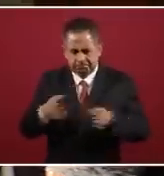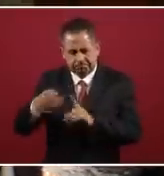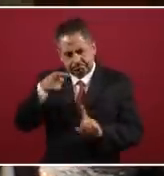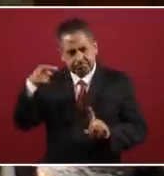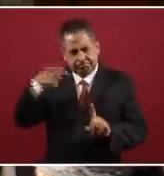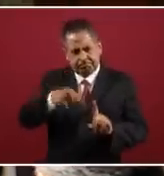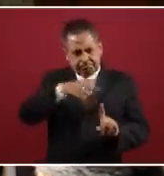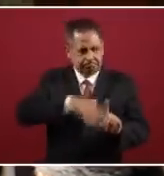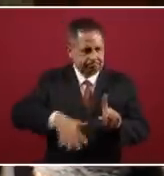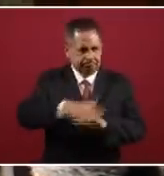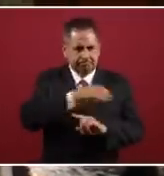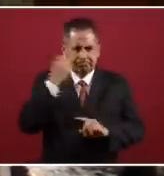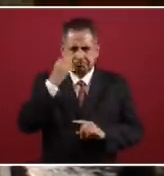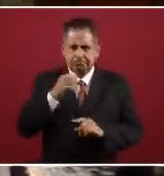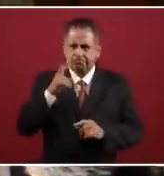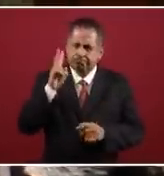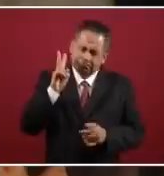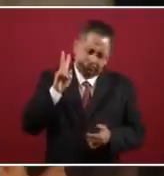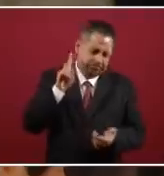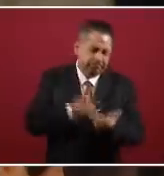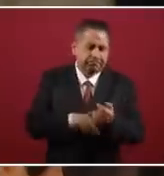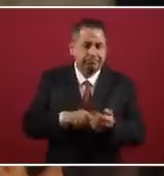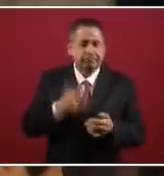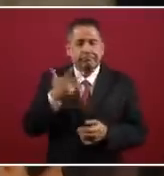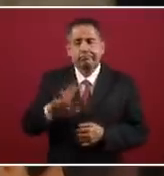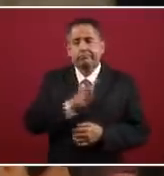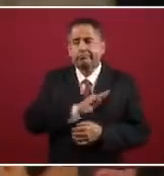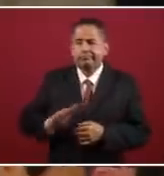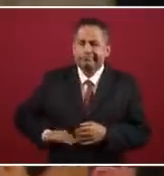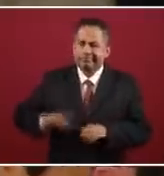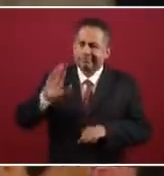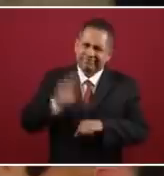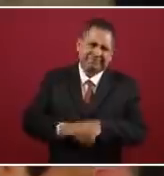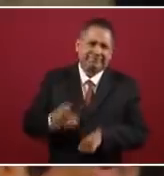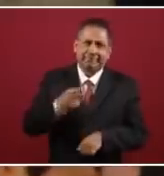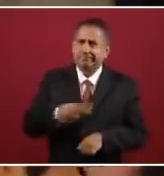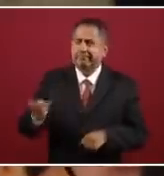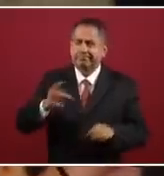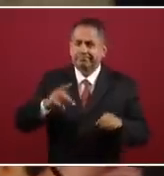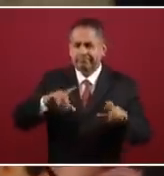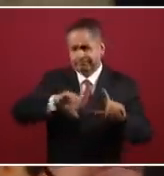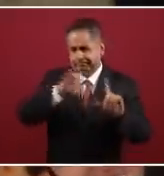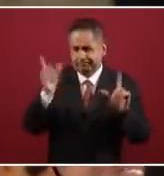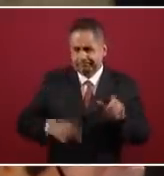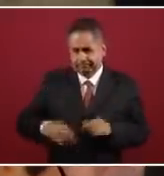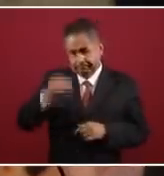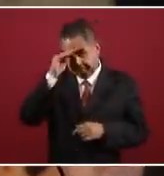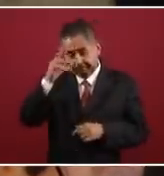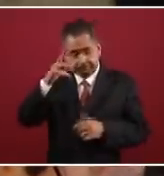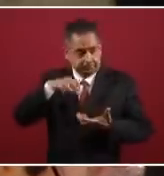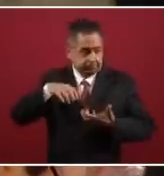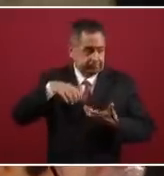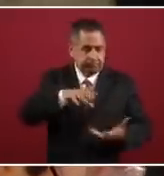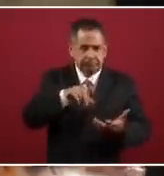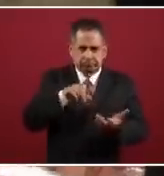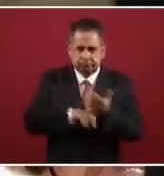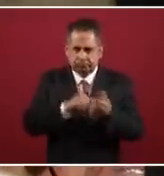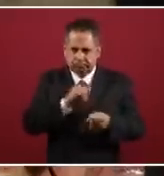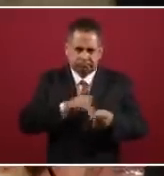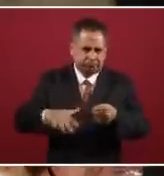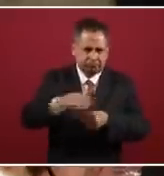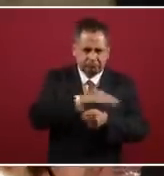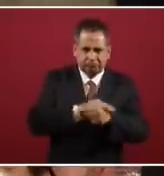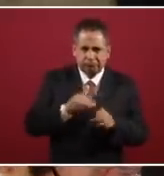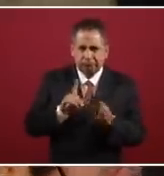la Mixteca? Le vuelvo a repetir, estamos entre los 10 municipios más pobres de México. Considerando su inversión que tiene usted en el Istmo,